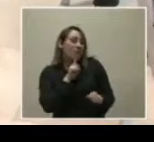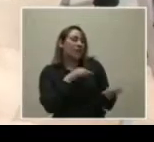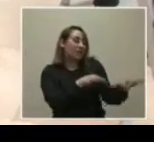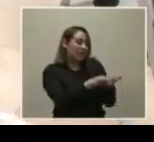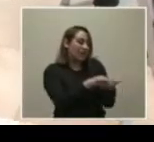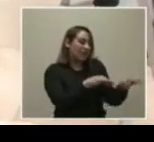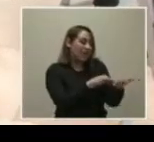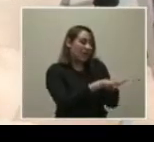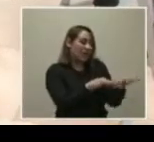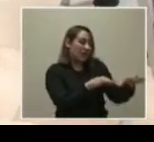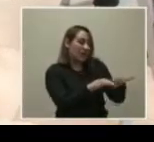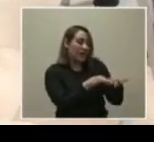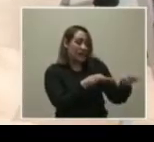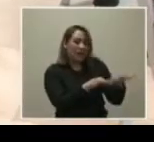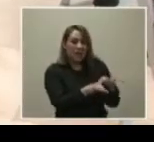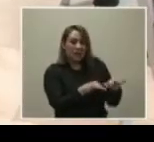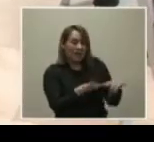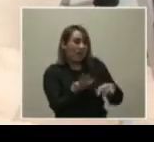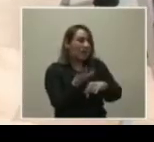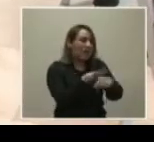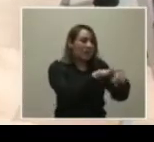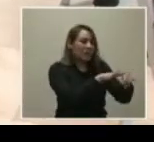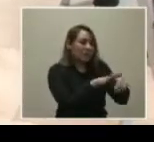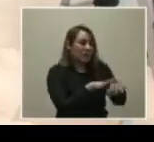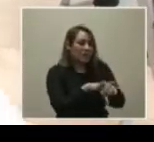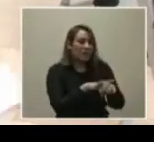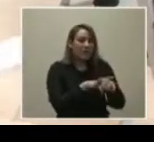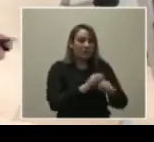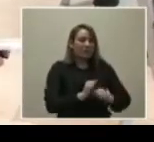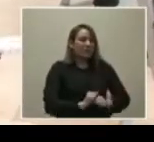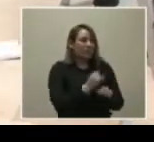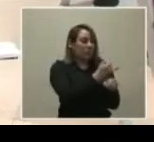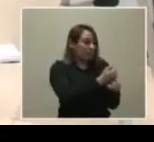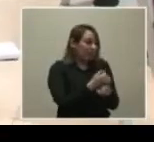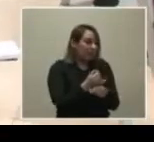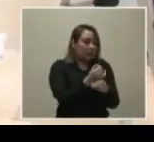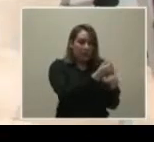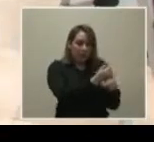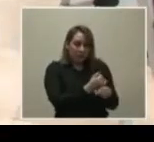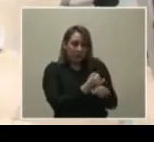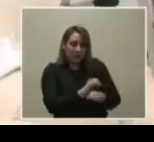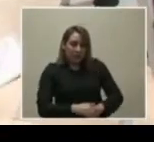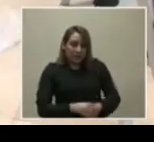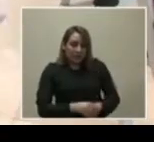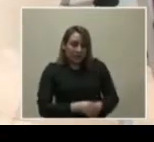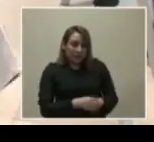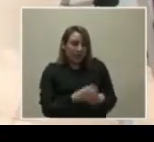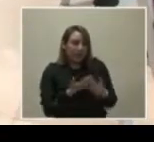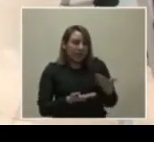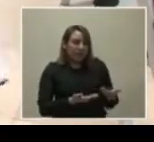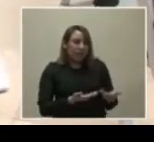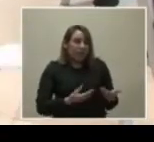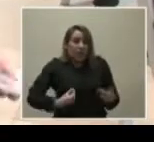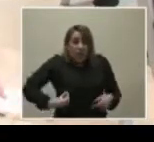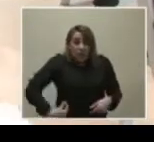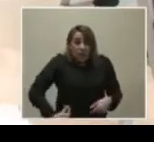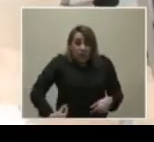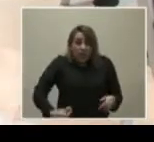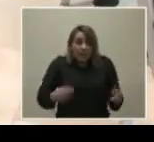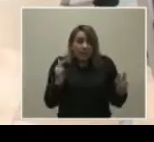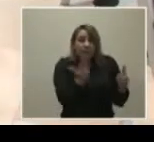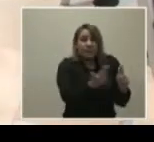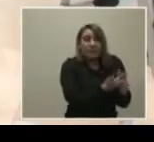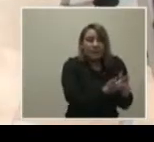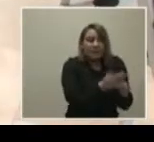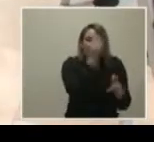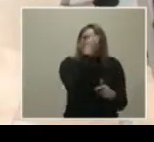Ese asunto forma parte de las líneas o de las investigaciones, y si eso implicaría que los involucrados en ese litigio, que todos sabemos